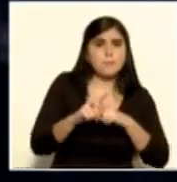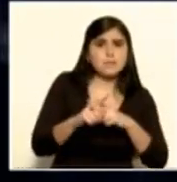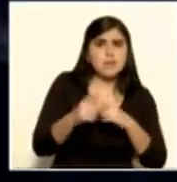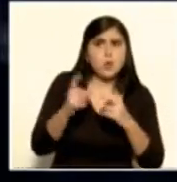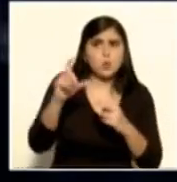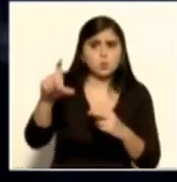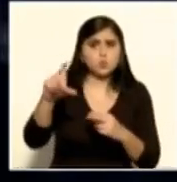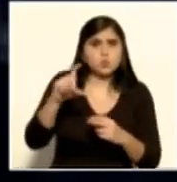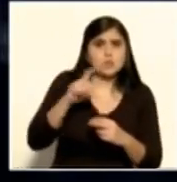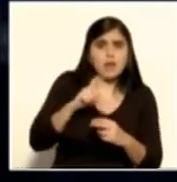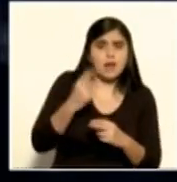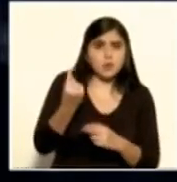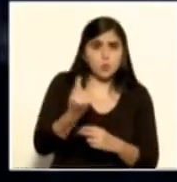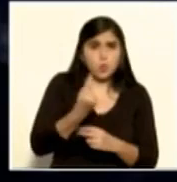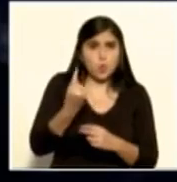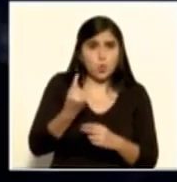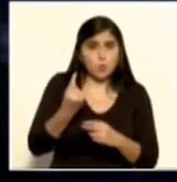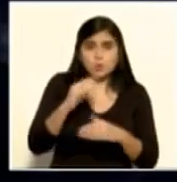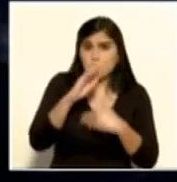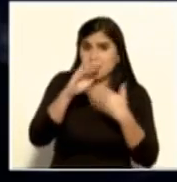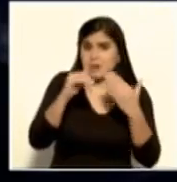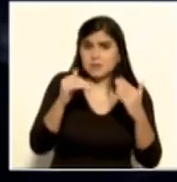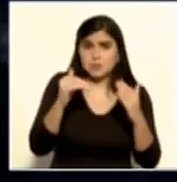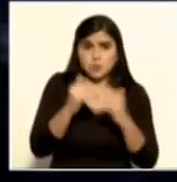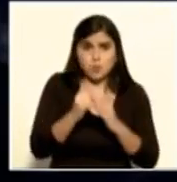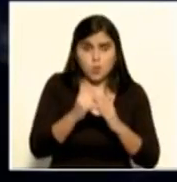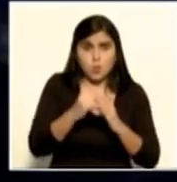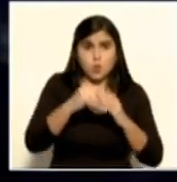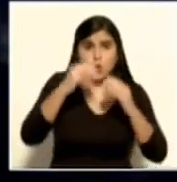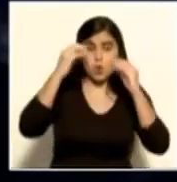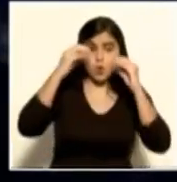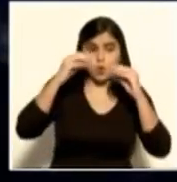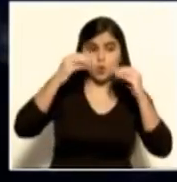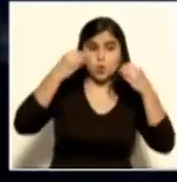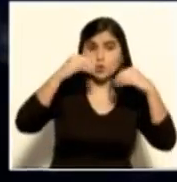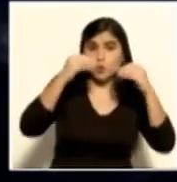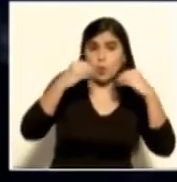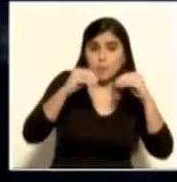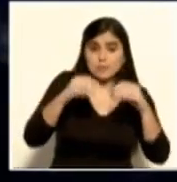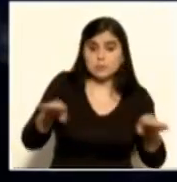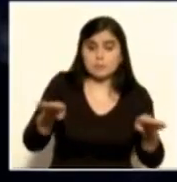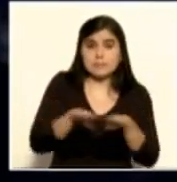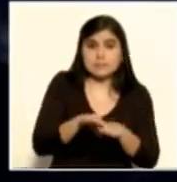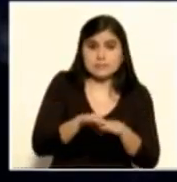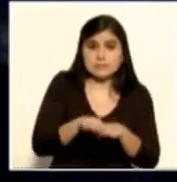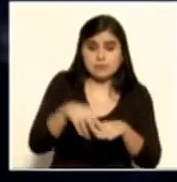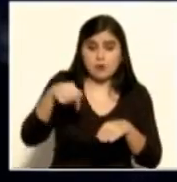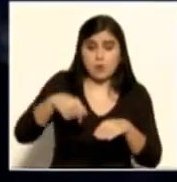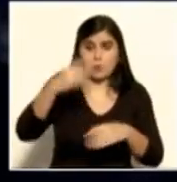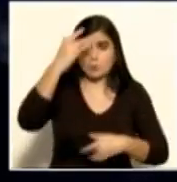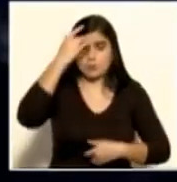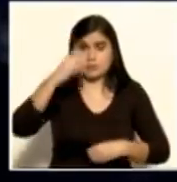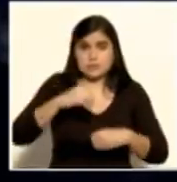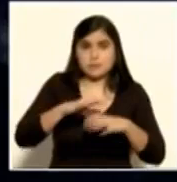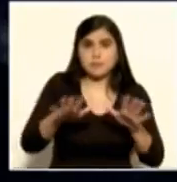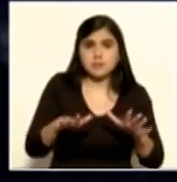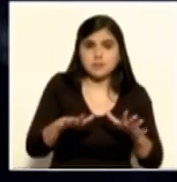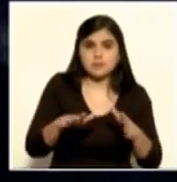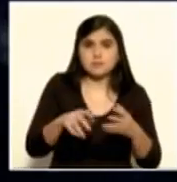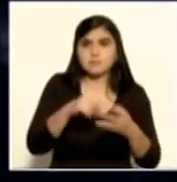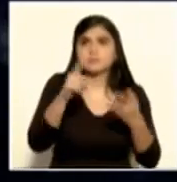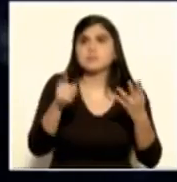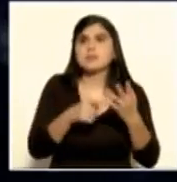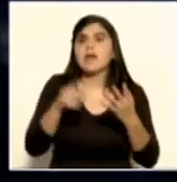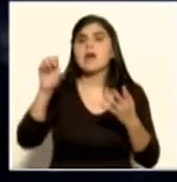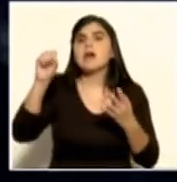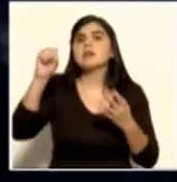salario único universal a los comercios que se mantienen cerrados por esta pandemia. Y a don Alex Solís, consultarle, entendí que